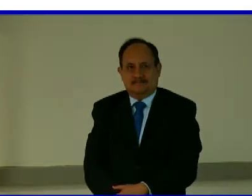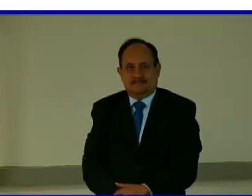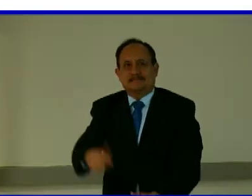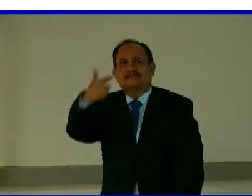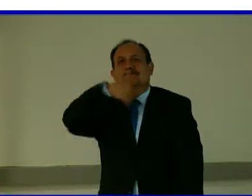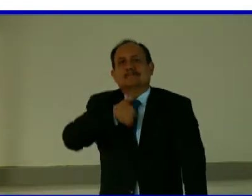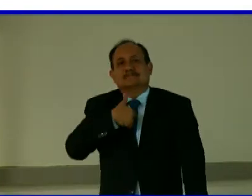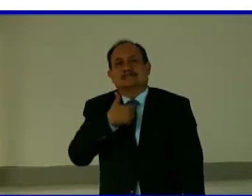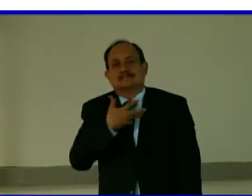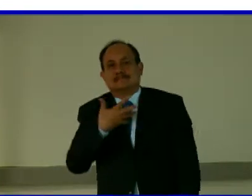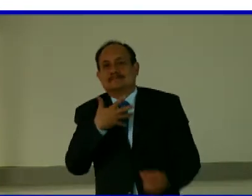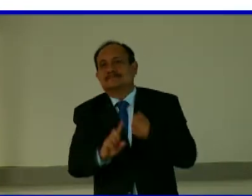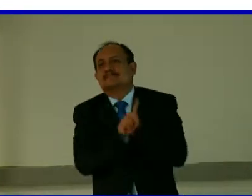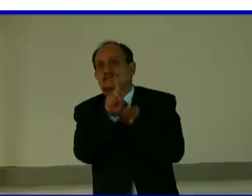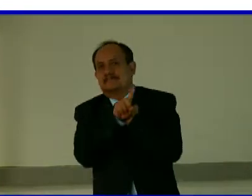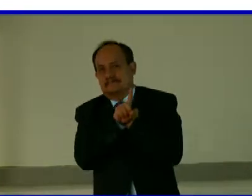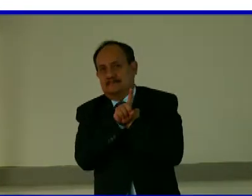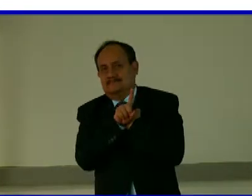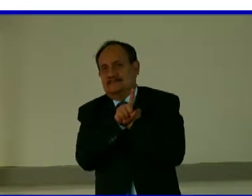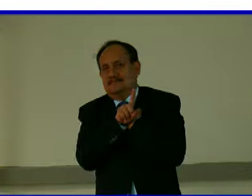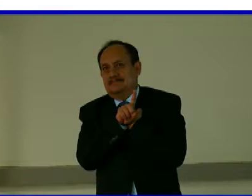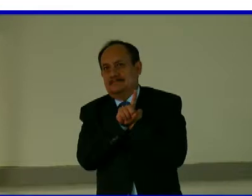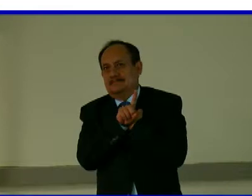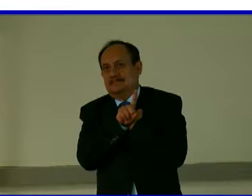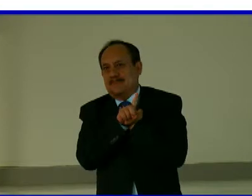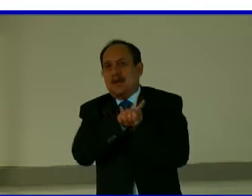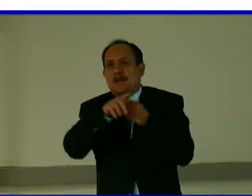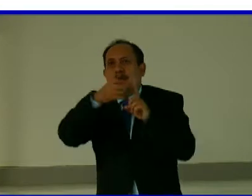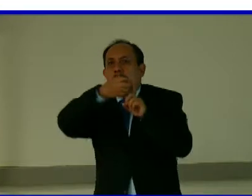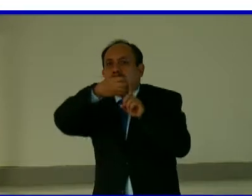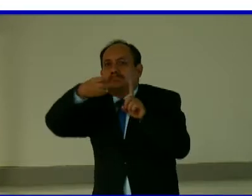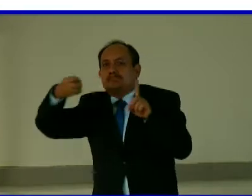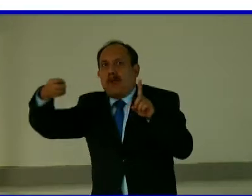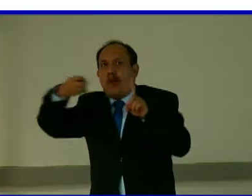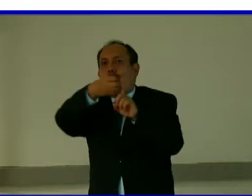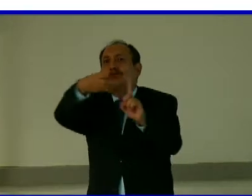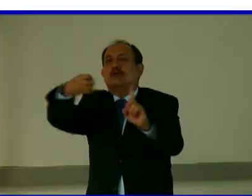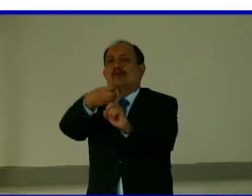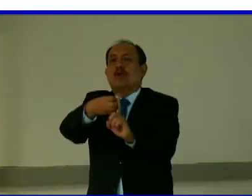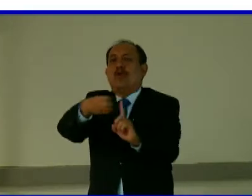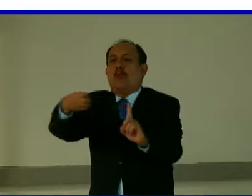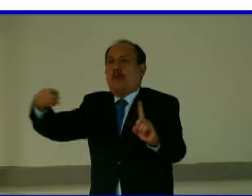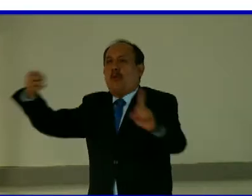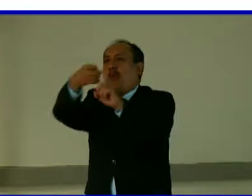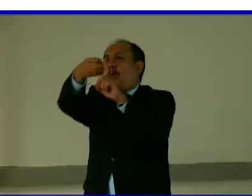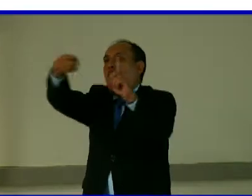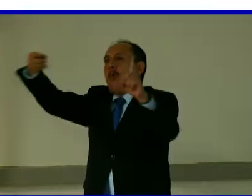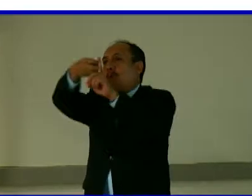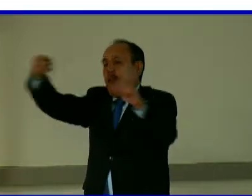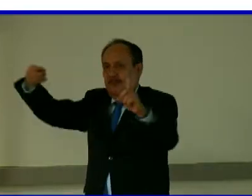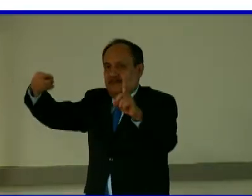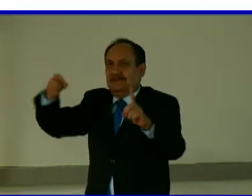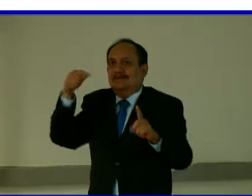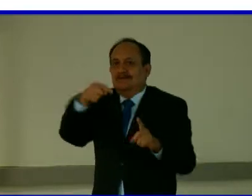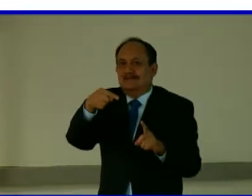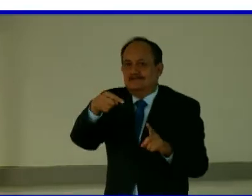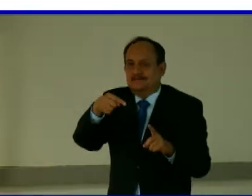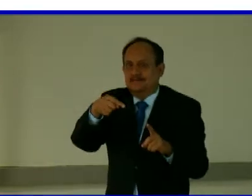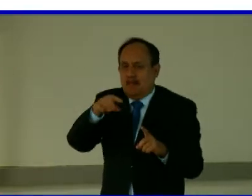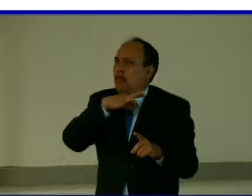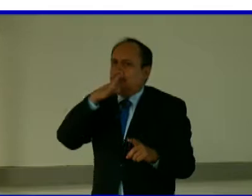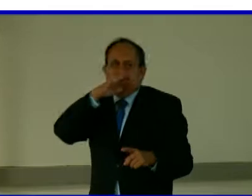Si yo tengo problemas con decodificación y fluidez, entonces no voy a